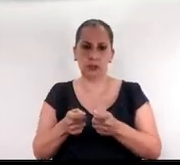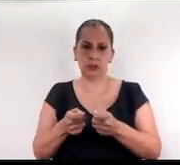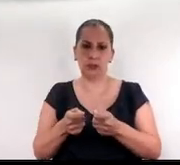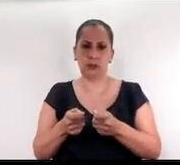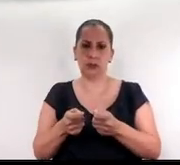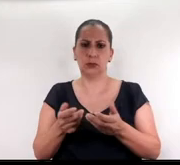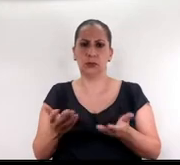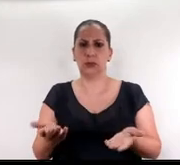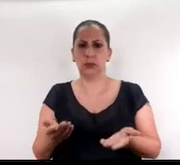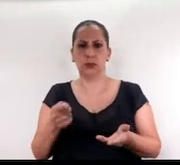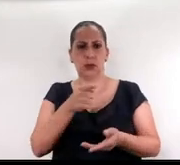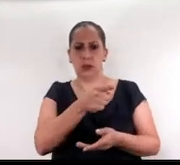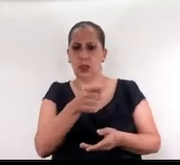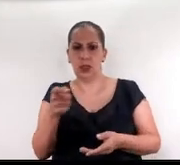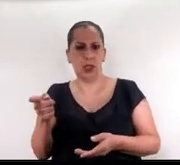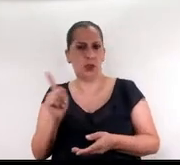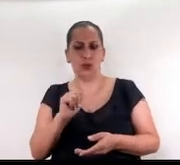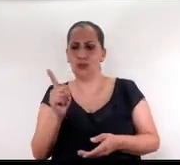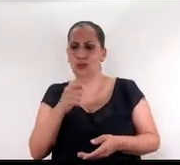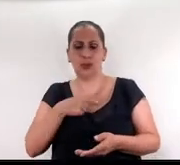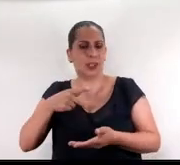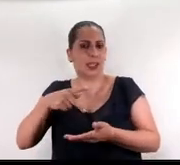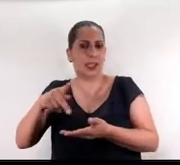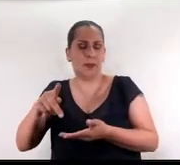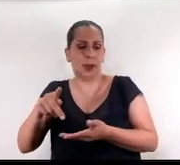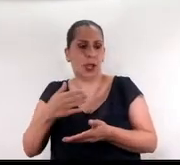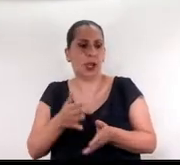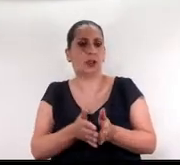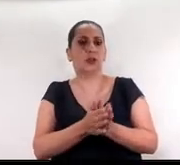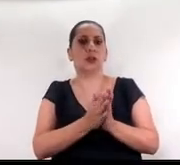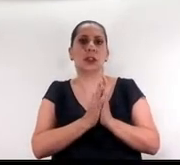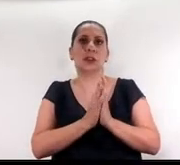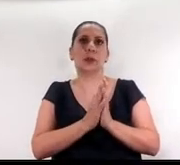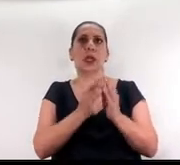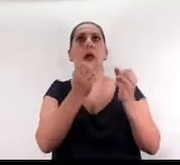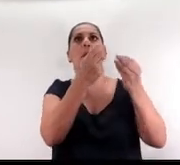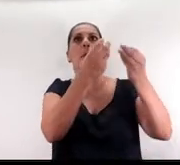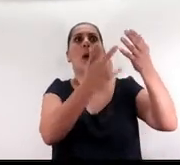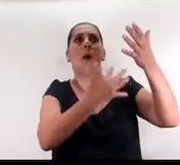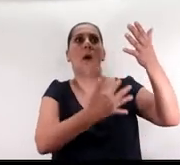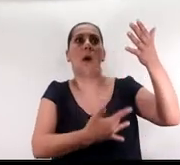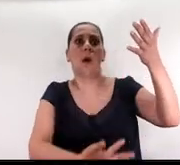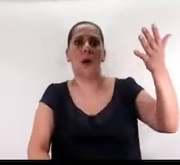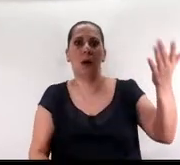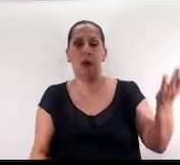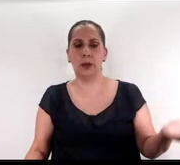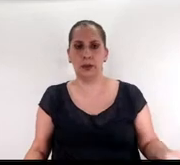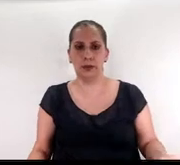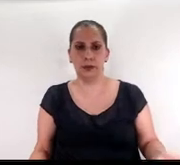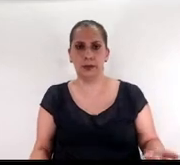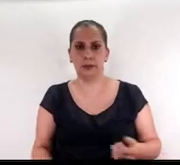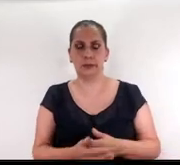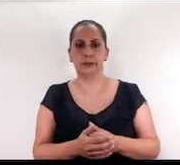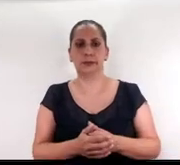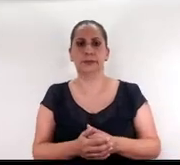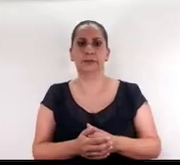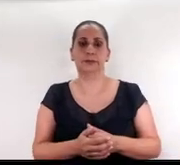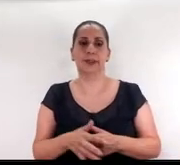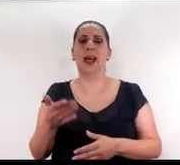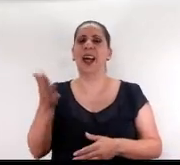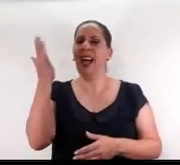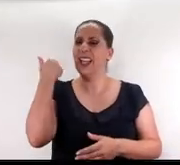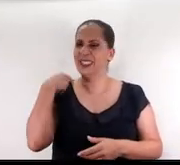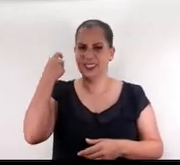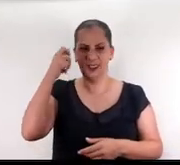porque cuando, como ellos no son los que tienen que pagar, de pronto le piden la carta al niño Dios. Todo lo que, había una